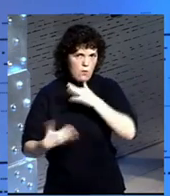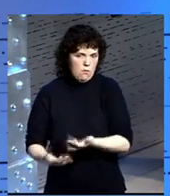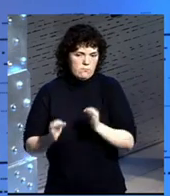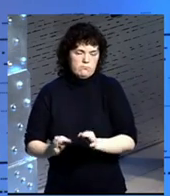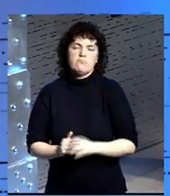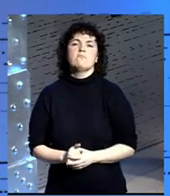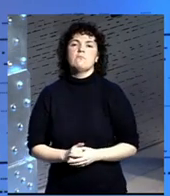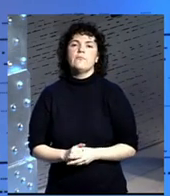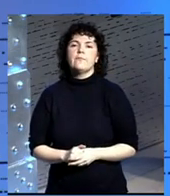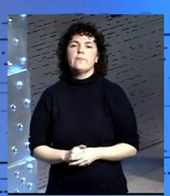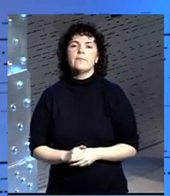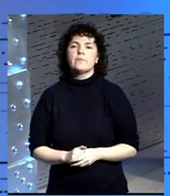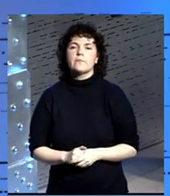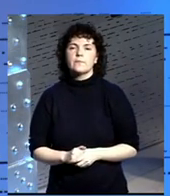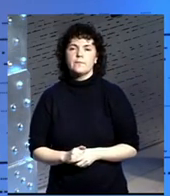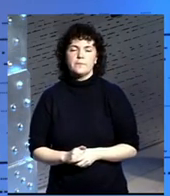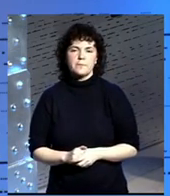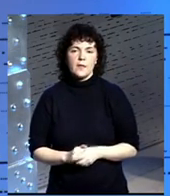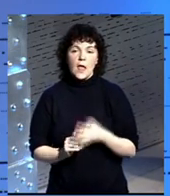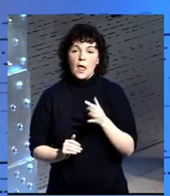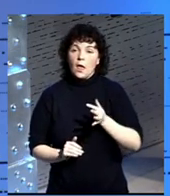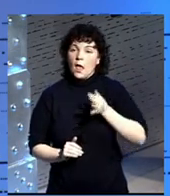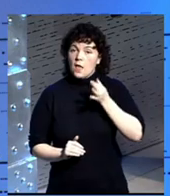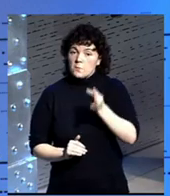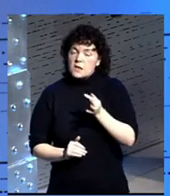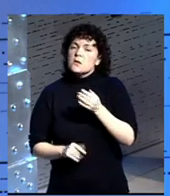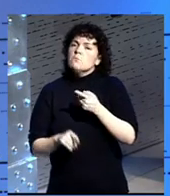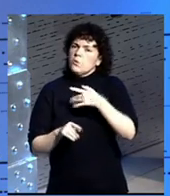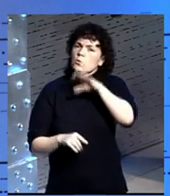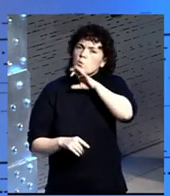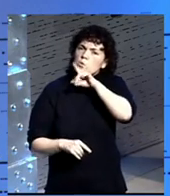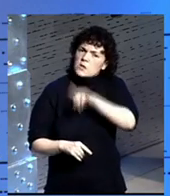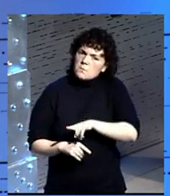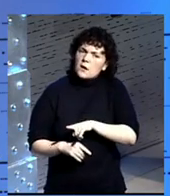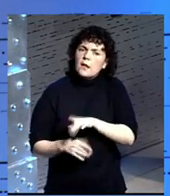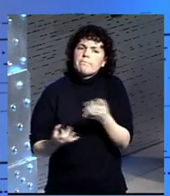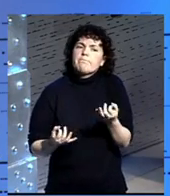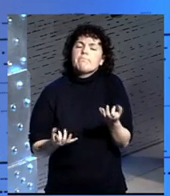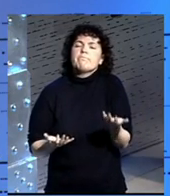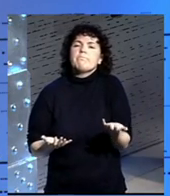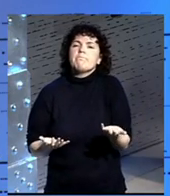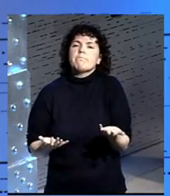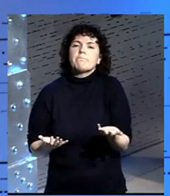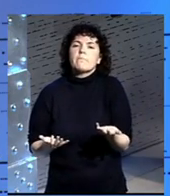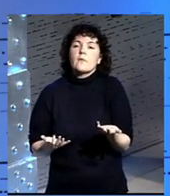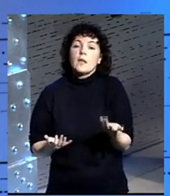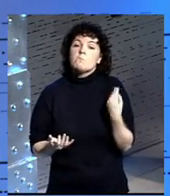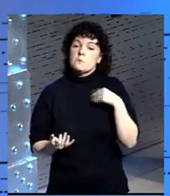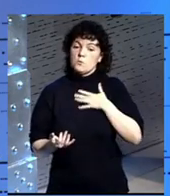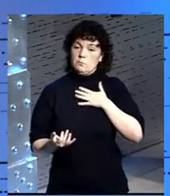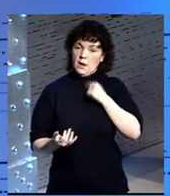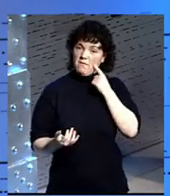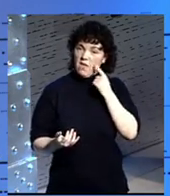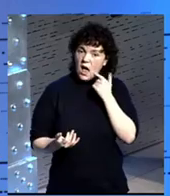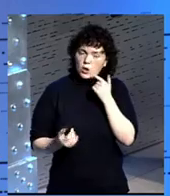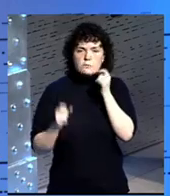Luego, eso además es una cosa curiosa también lo que ha pasado, que es que el propio banco se va dando